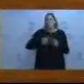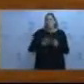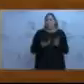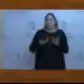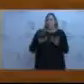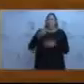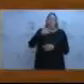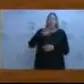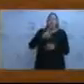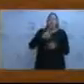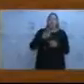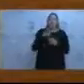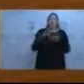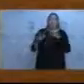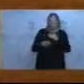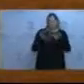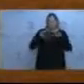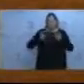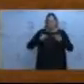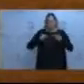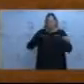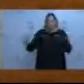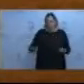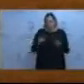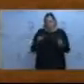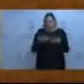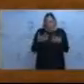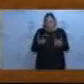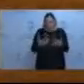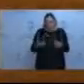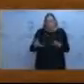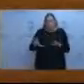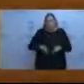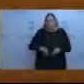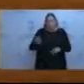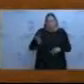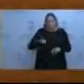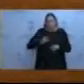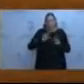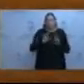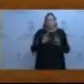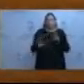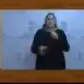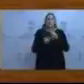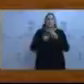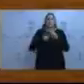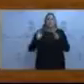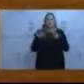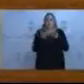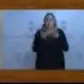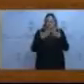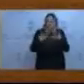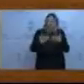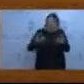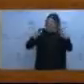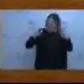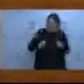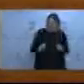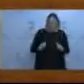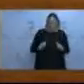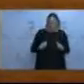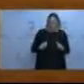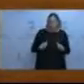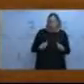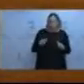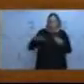redacción y el acuerdo y también la vamos a admitir, quedando, por lo tanto, la transaccional redactada, como está, con los términos